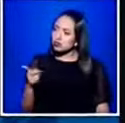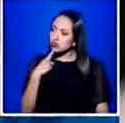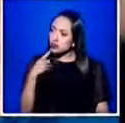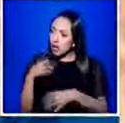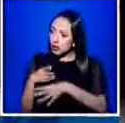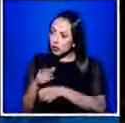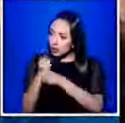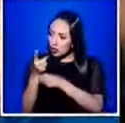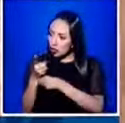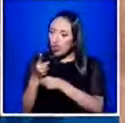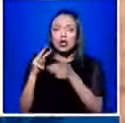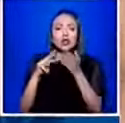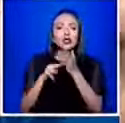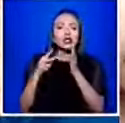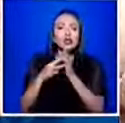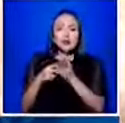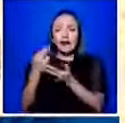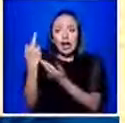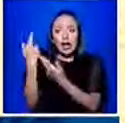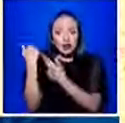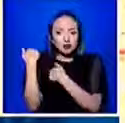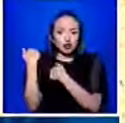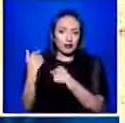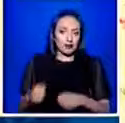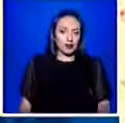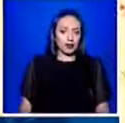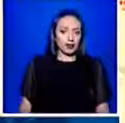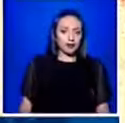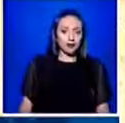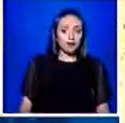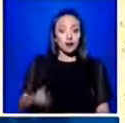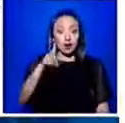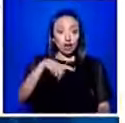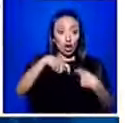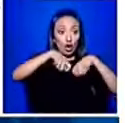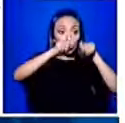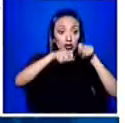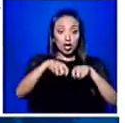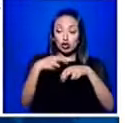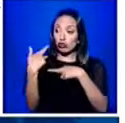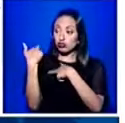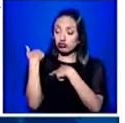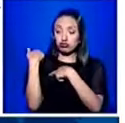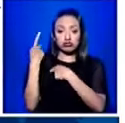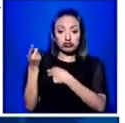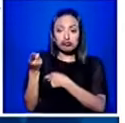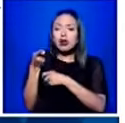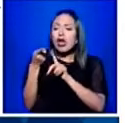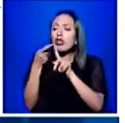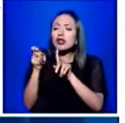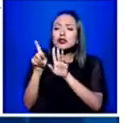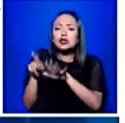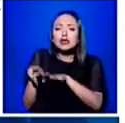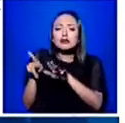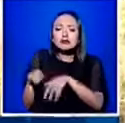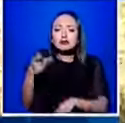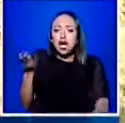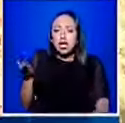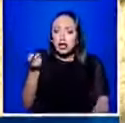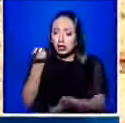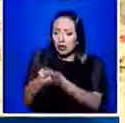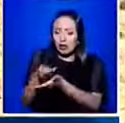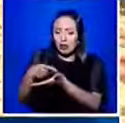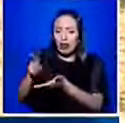una mascota es sinónimo de responsabilidad. Por eso contrató una póliza desde que su perra tenía 6 meses, por la que